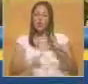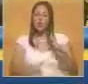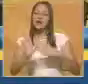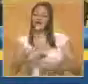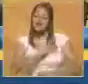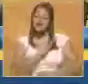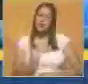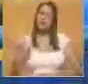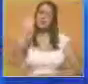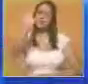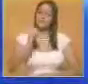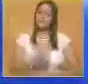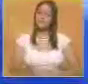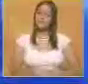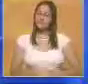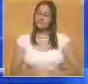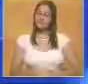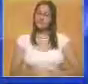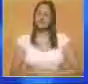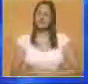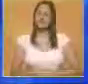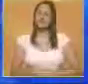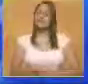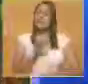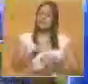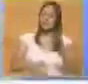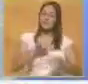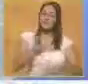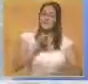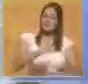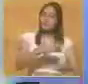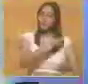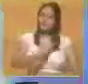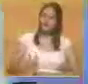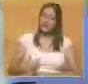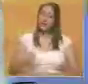patria. Bueno, escuchamos las palabras entonces del presidente Hugo Chávez.